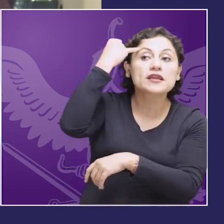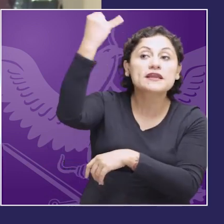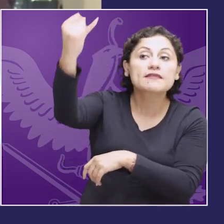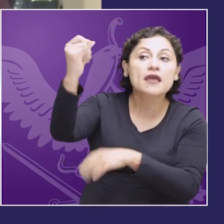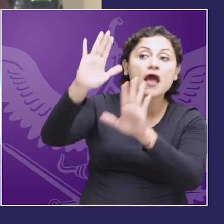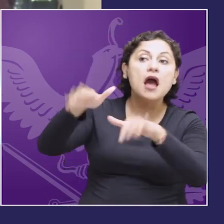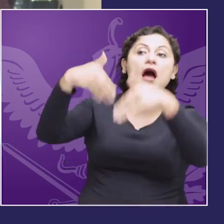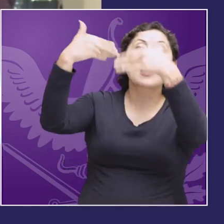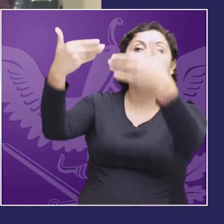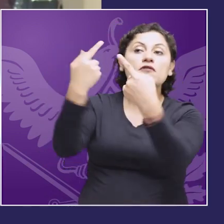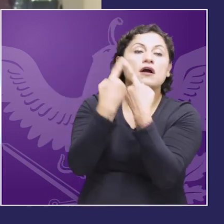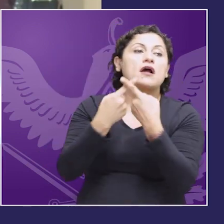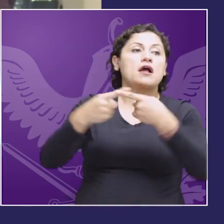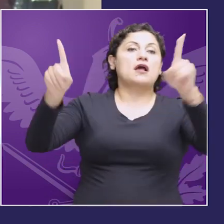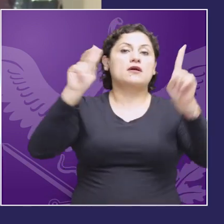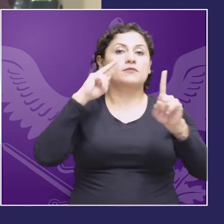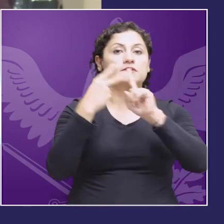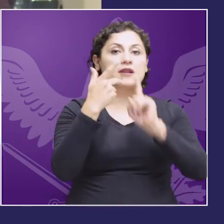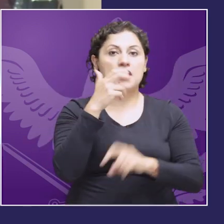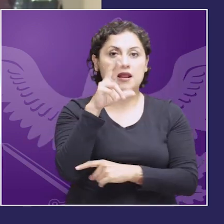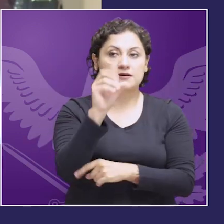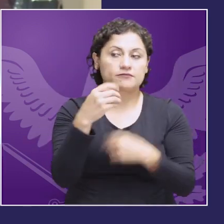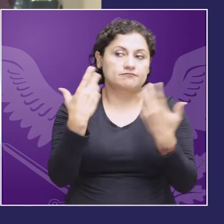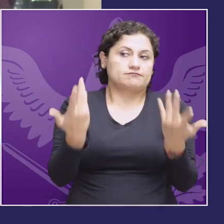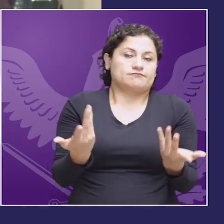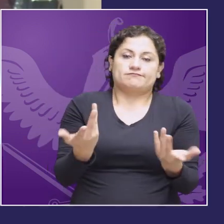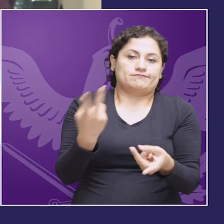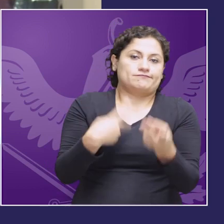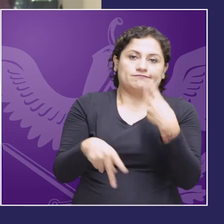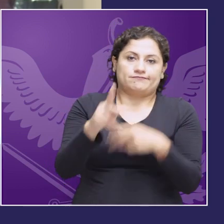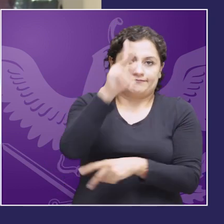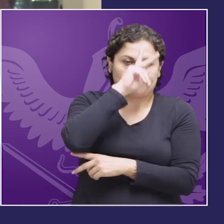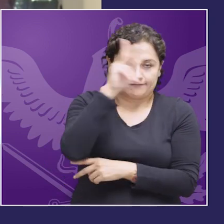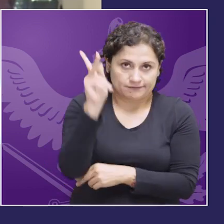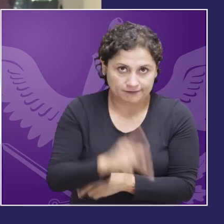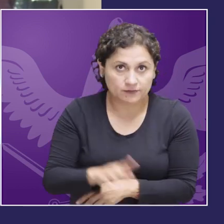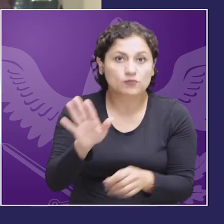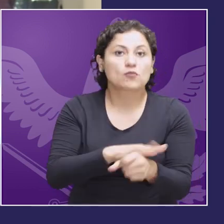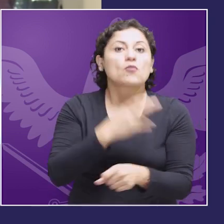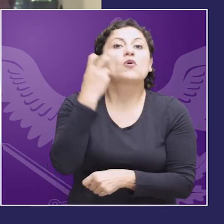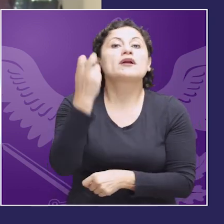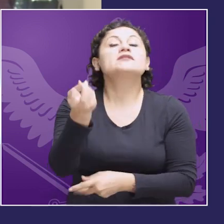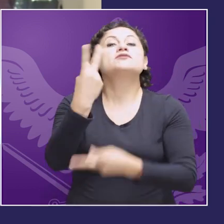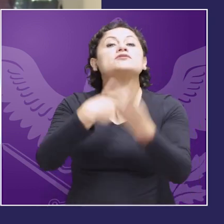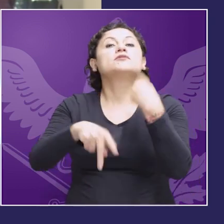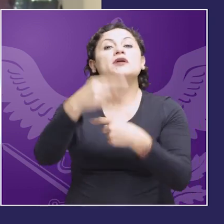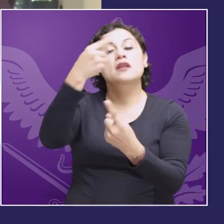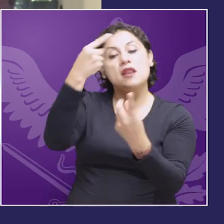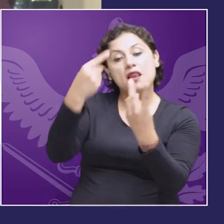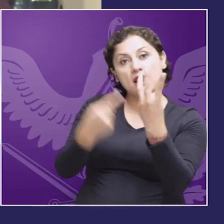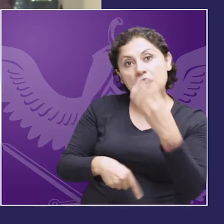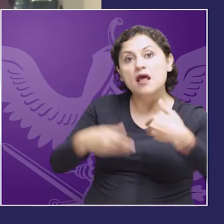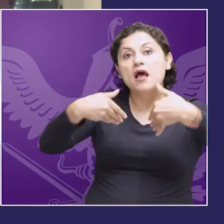un impacto. Entonces, bueno, es parte de las exigencias y miremos lo que va pasando en otras disciplinas. Es decir, no